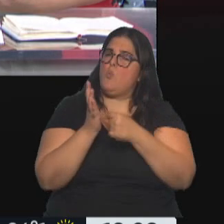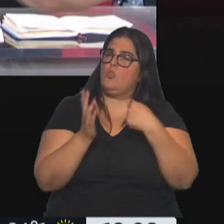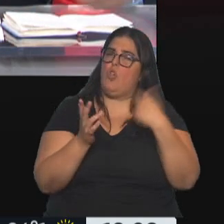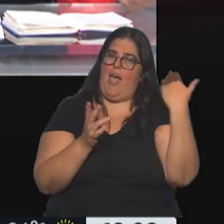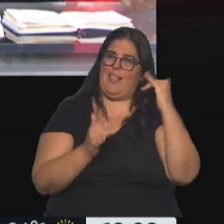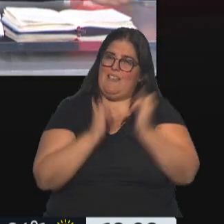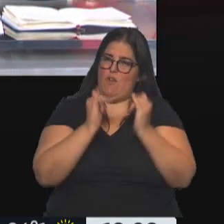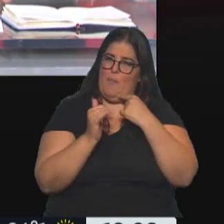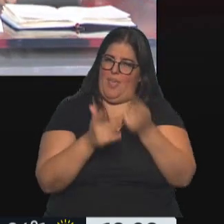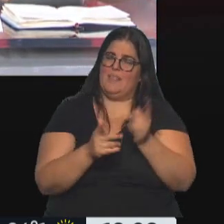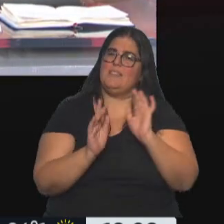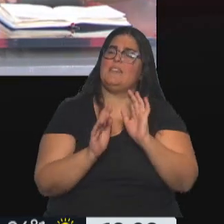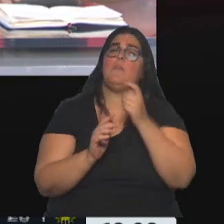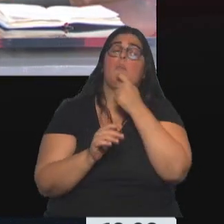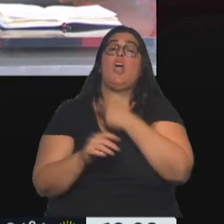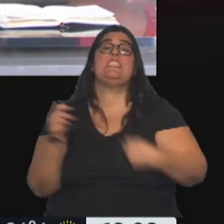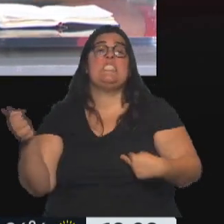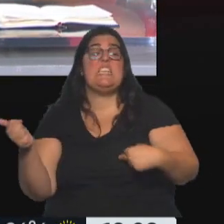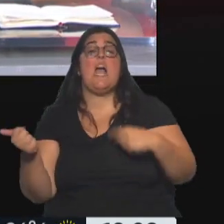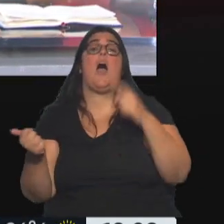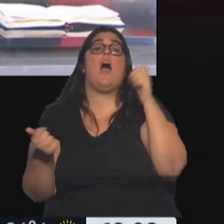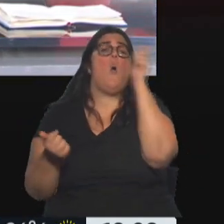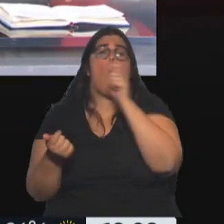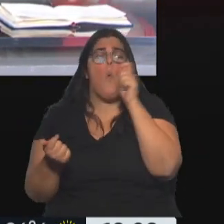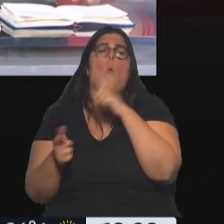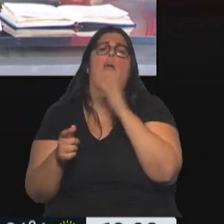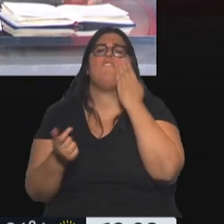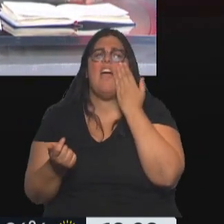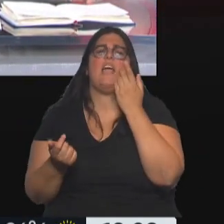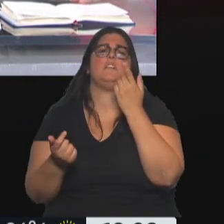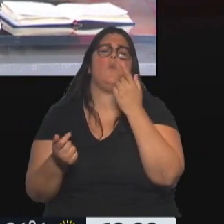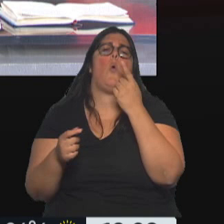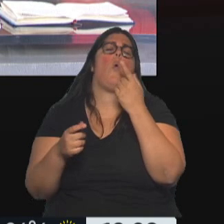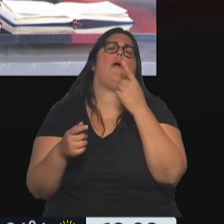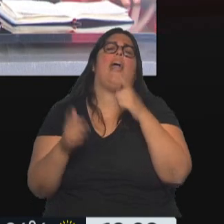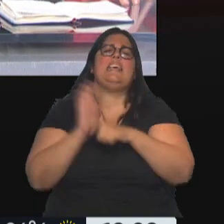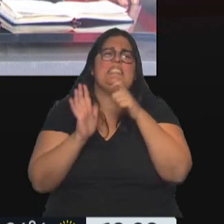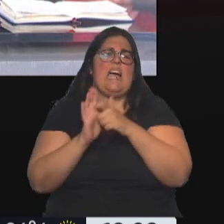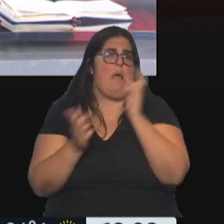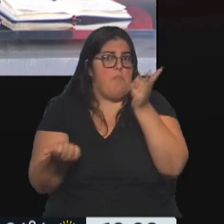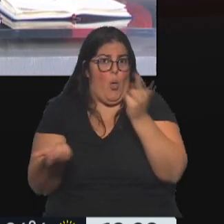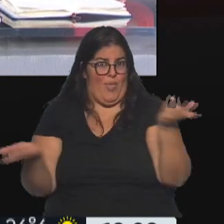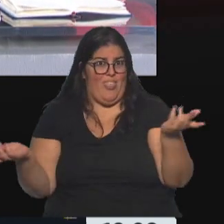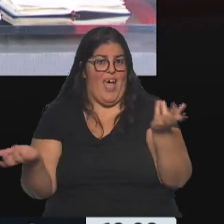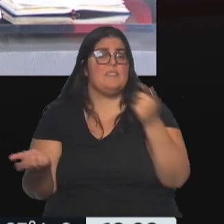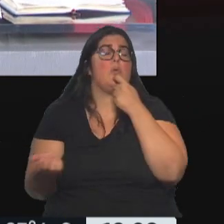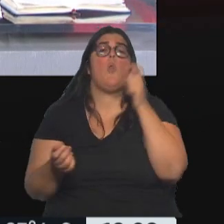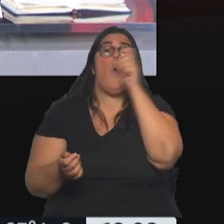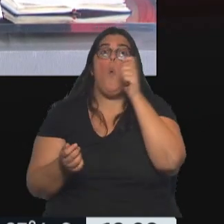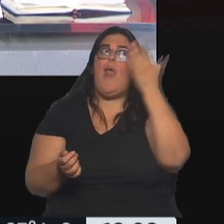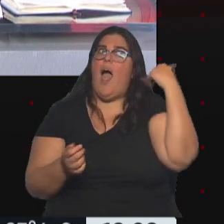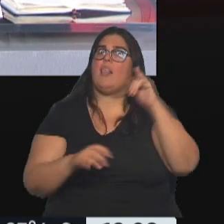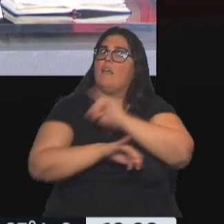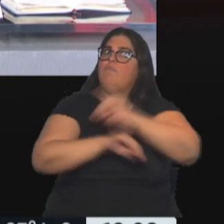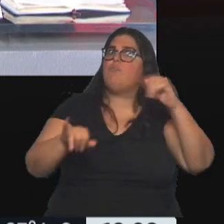de China no se puede usar ni Google, ni Instagram, ni Facebook, ninguna de estas redes sociales. En el caso de Google, Google en su momento dijo que se